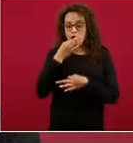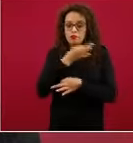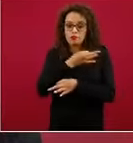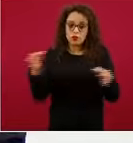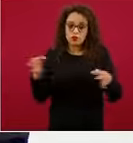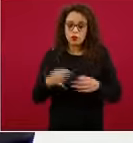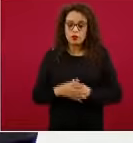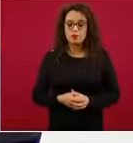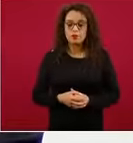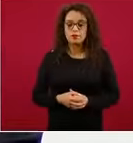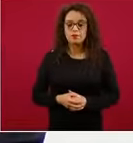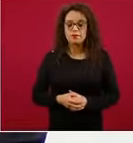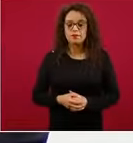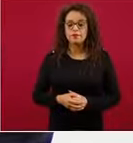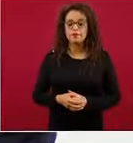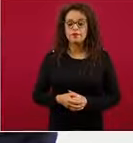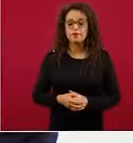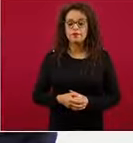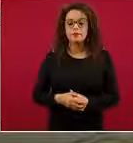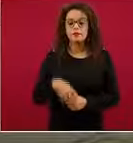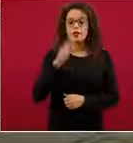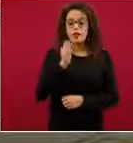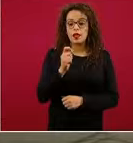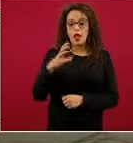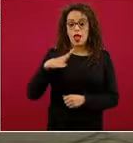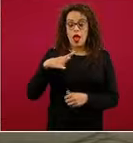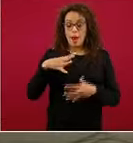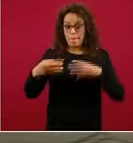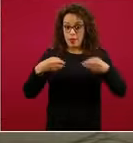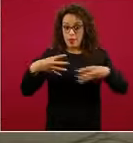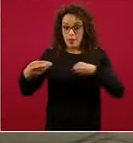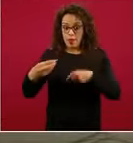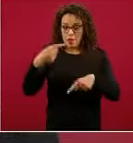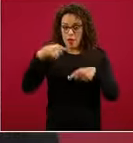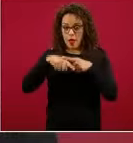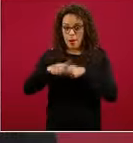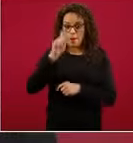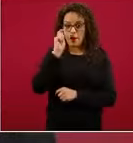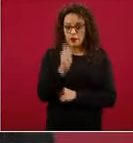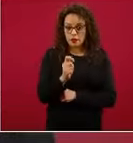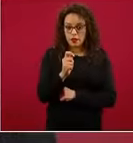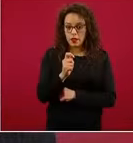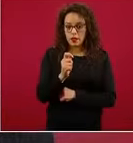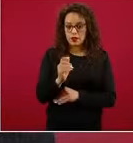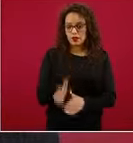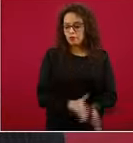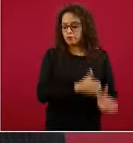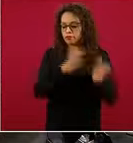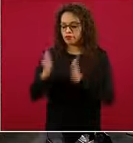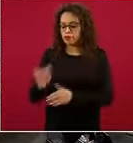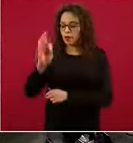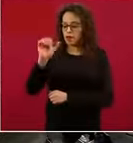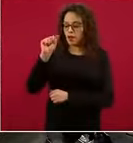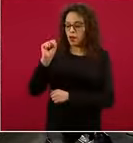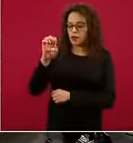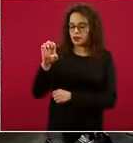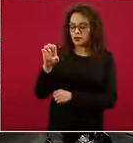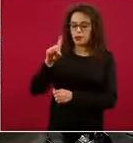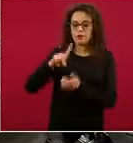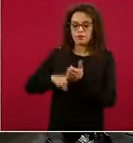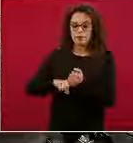epidémica todo el tiempo, es que la epidemia empezará a tomar fase en el calendario, muy probablemente con predominio en la